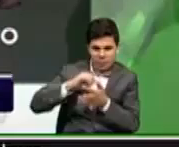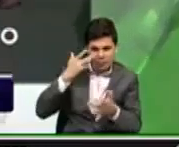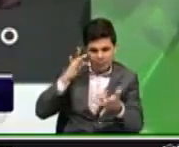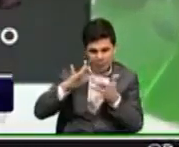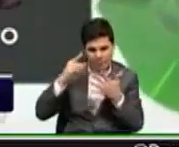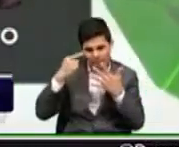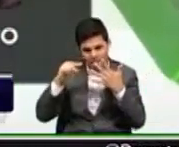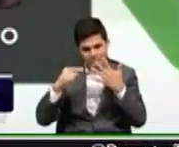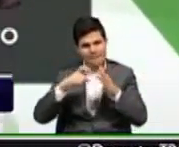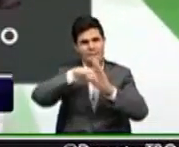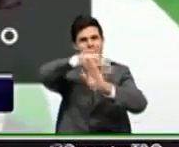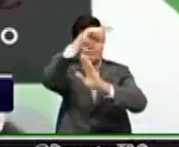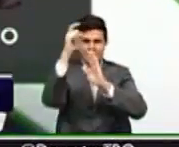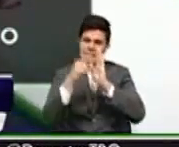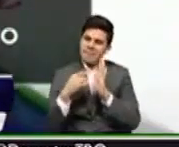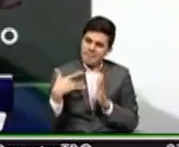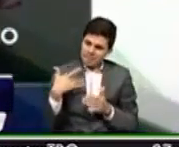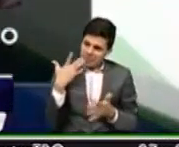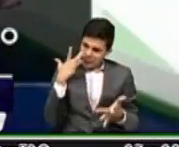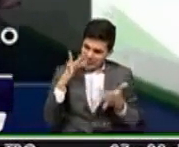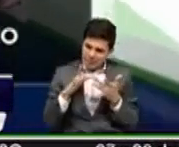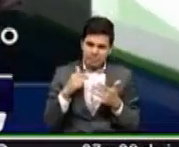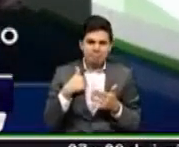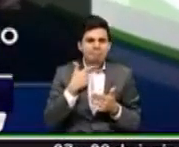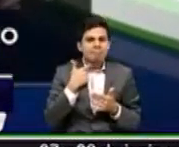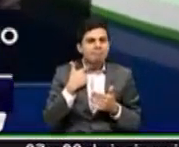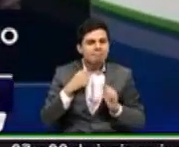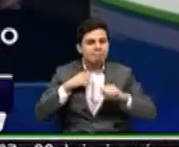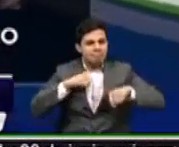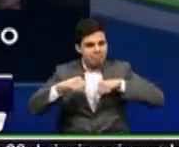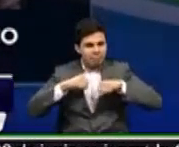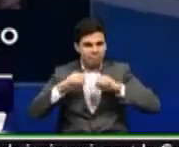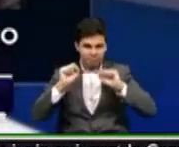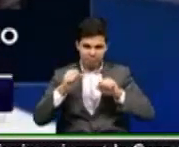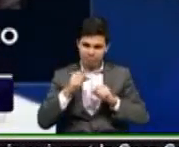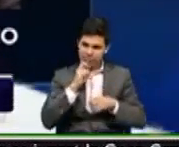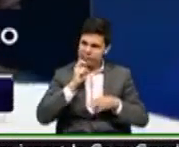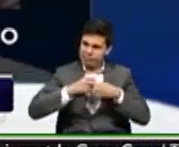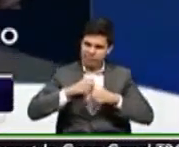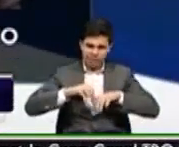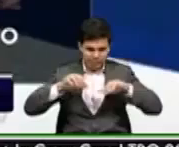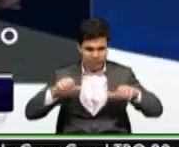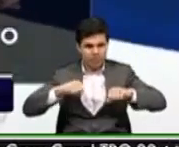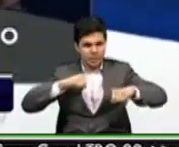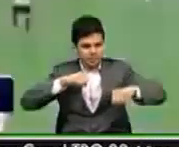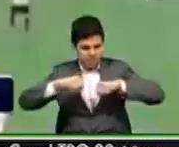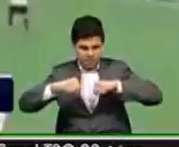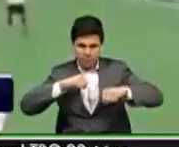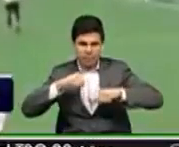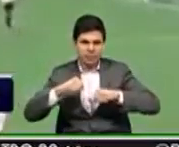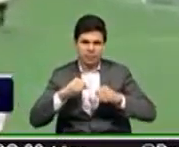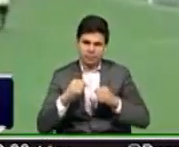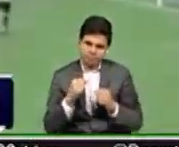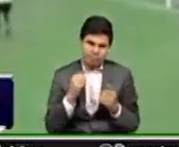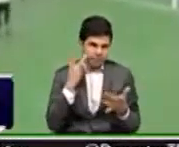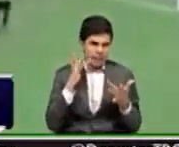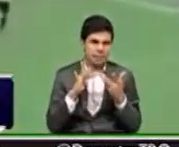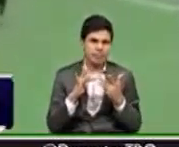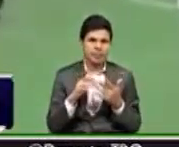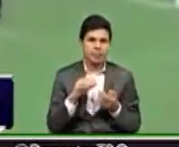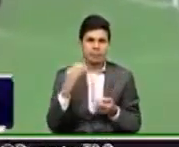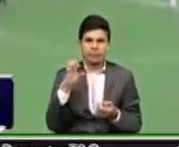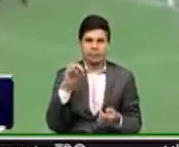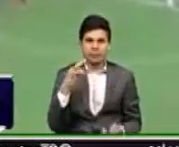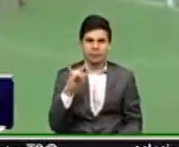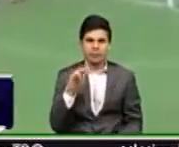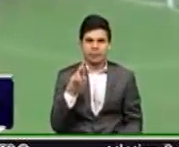que me gustó la idea, sé que es difícil, pero los retos grandes son los que nos paran a uno. Centurión espera